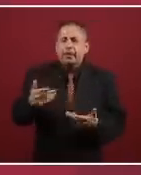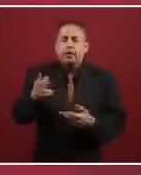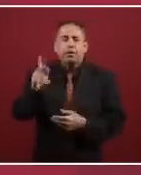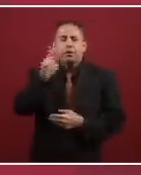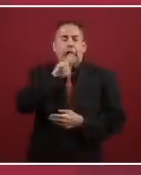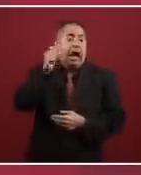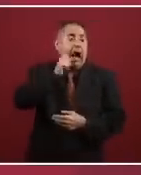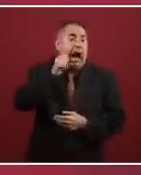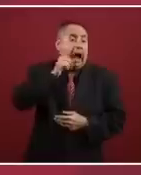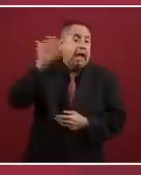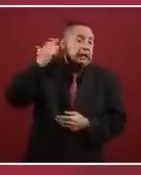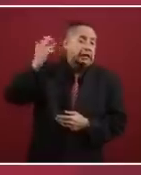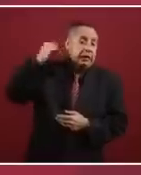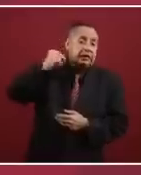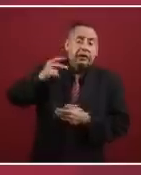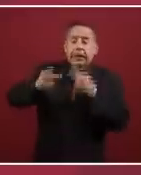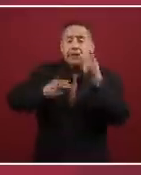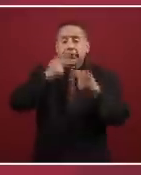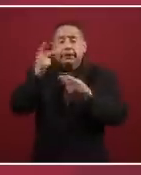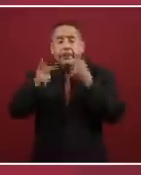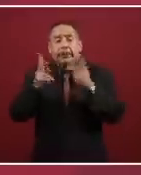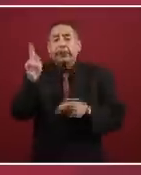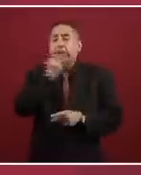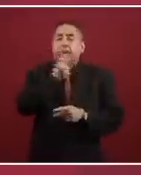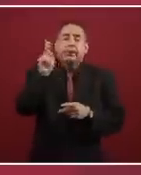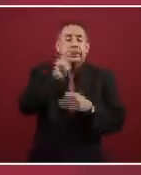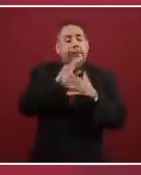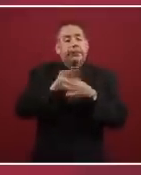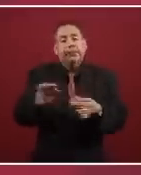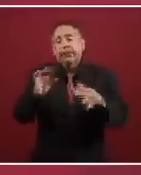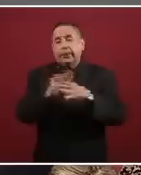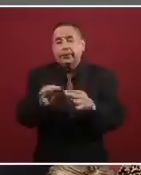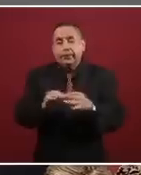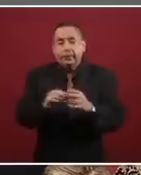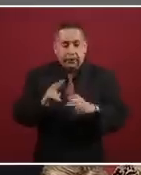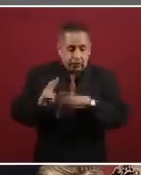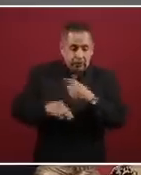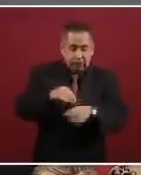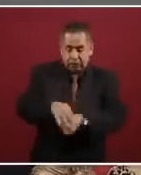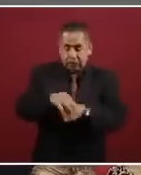era siempre, en la retórica, en palabras.